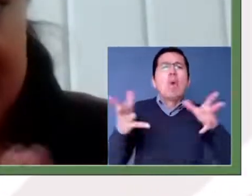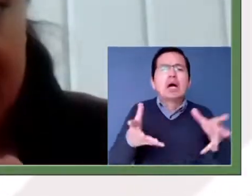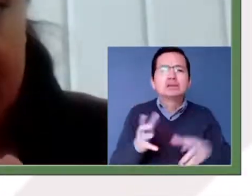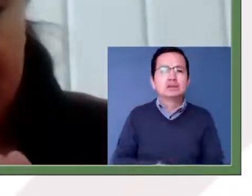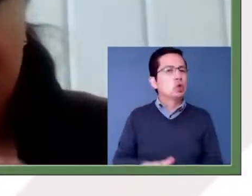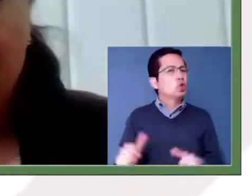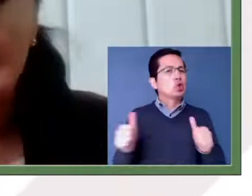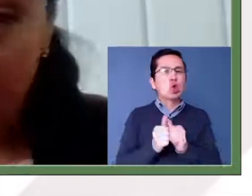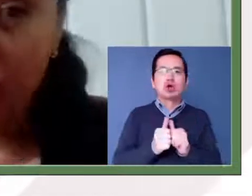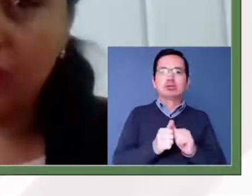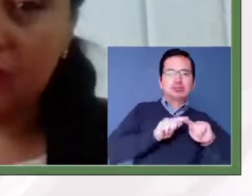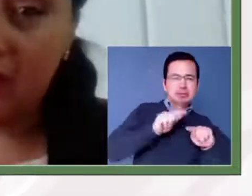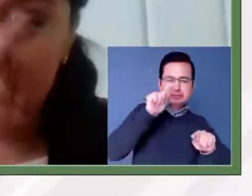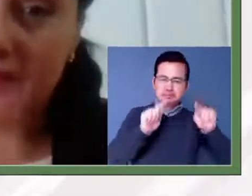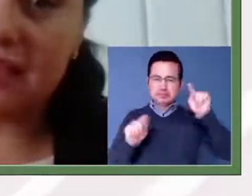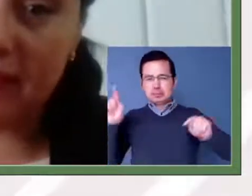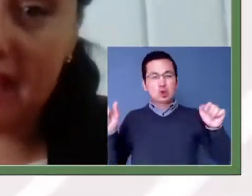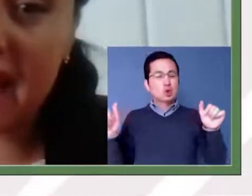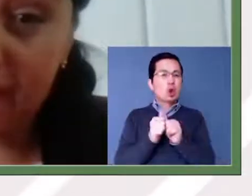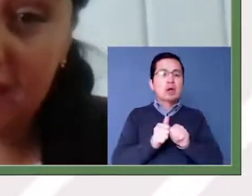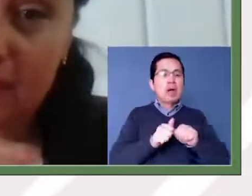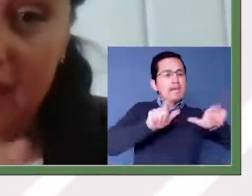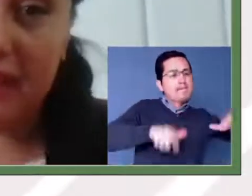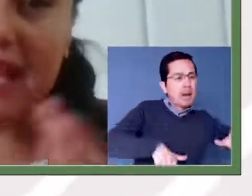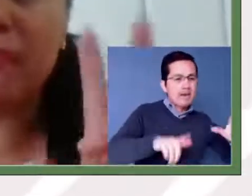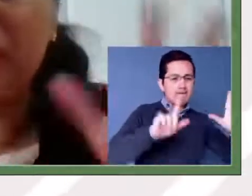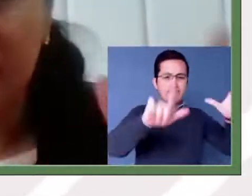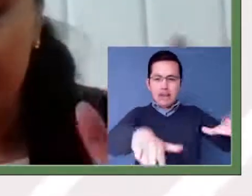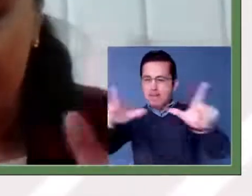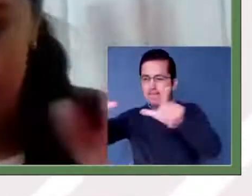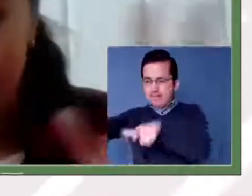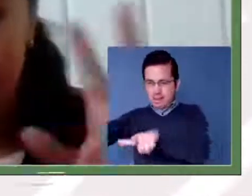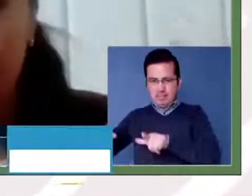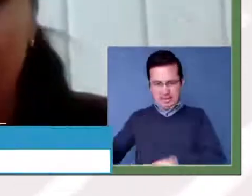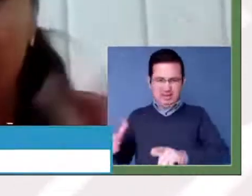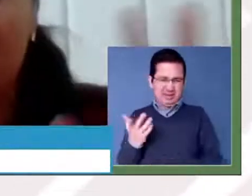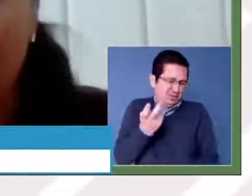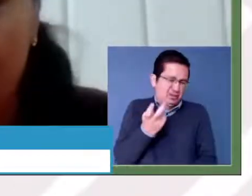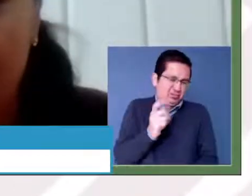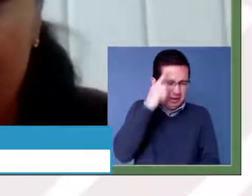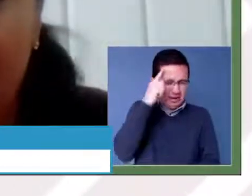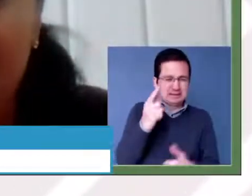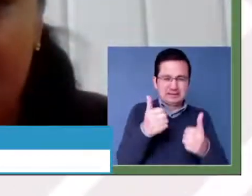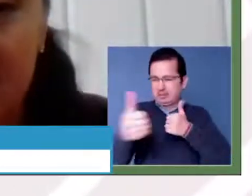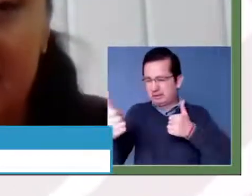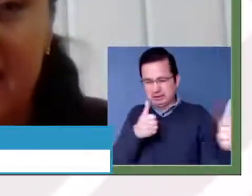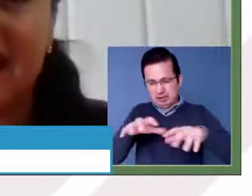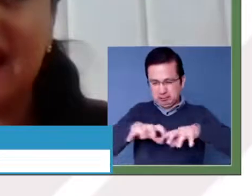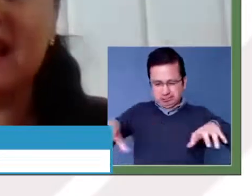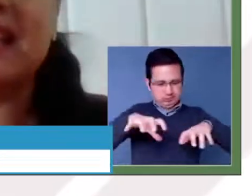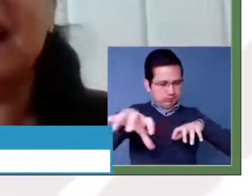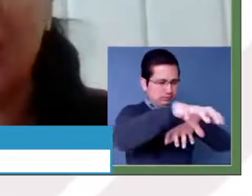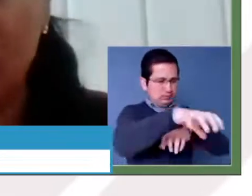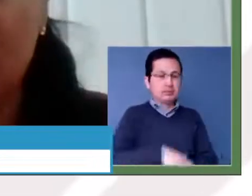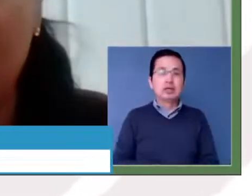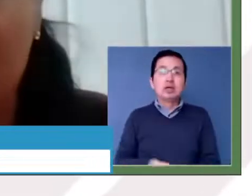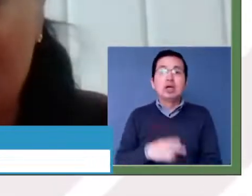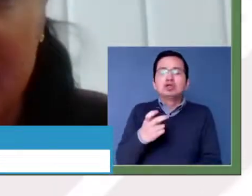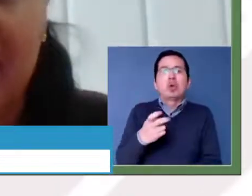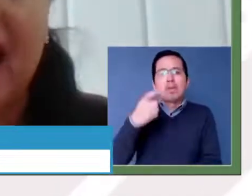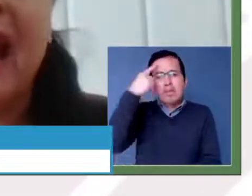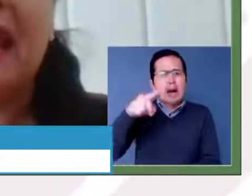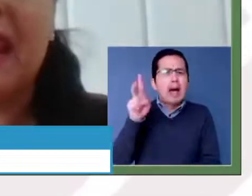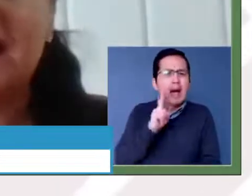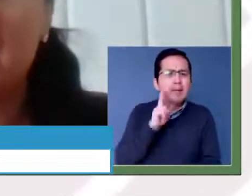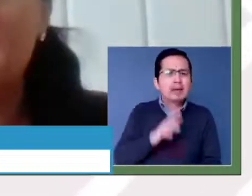precisamente se pusieron distintas variables para dar perfiles, para modelar perfiles de quienes tienen mayor